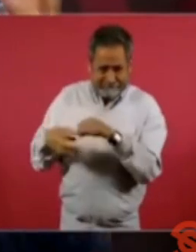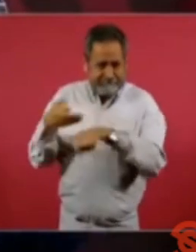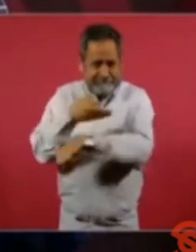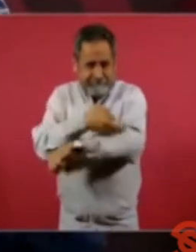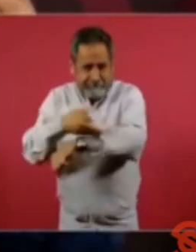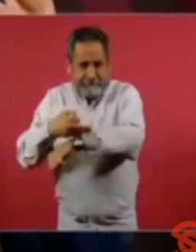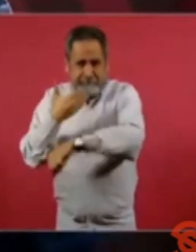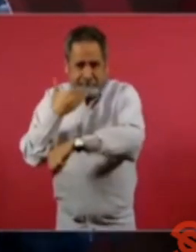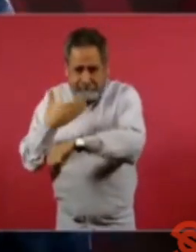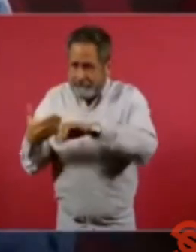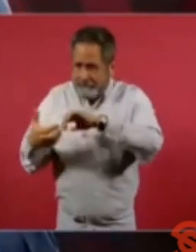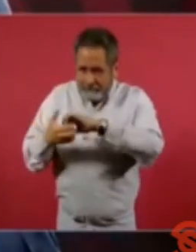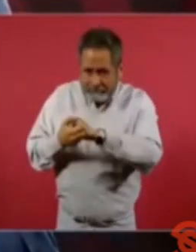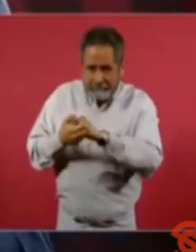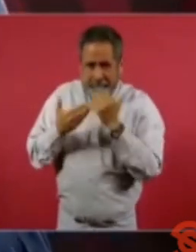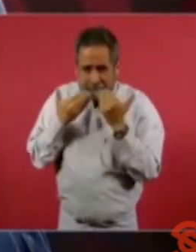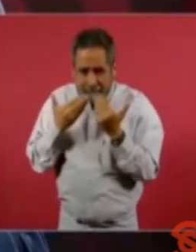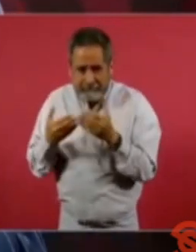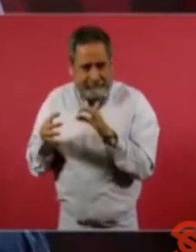siendo